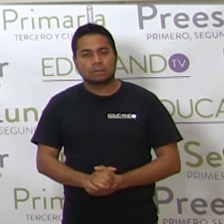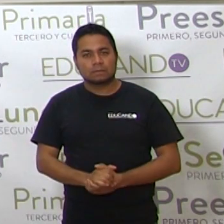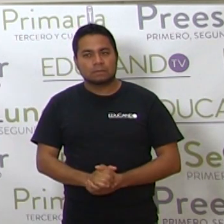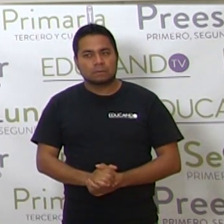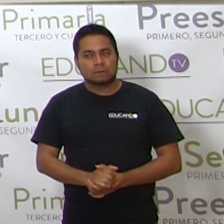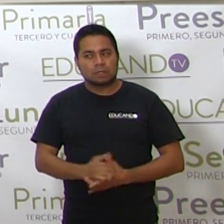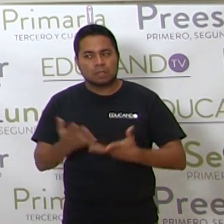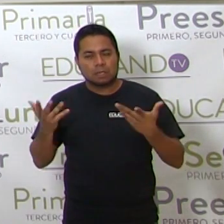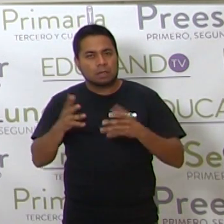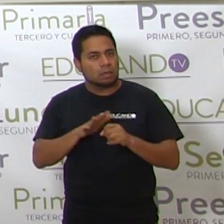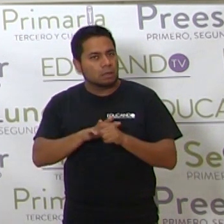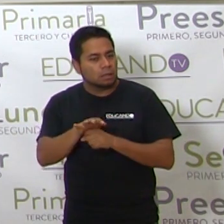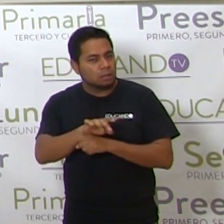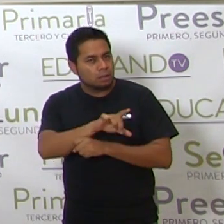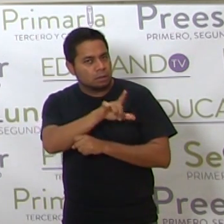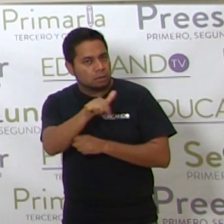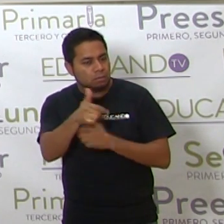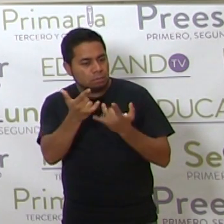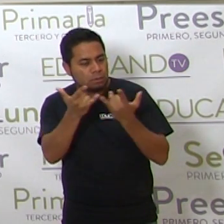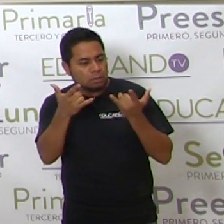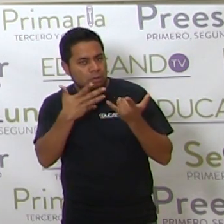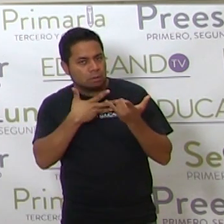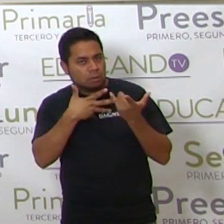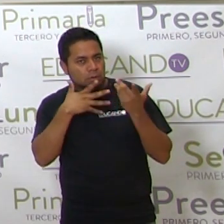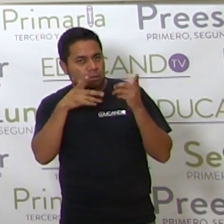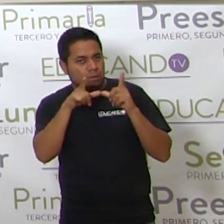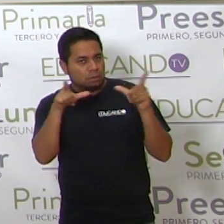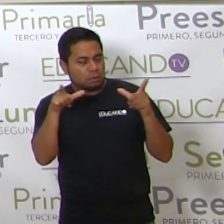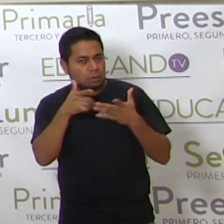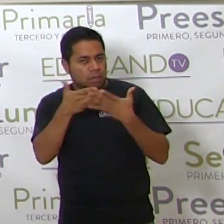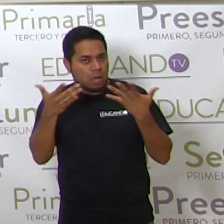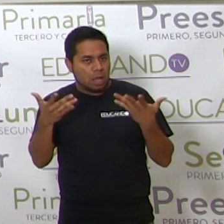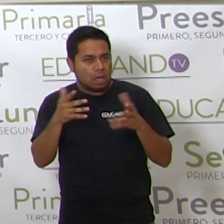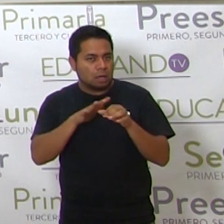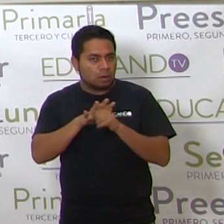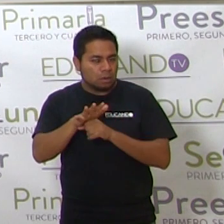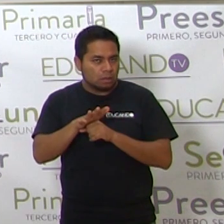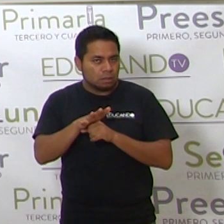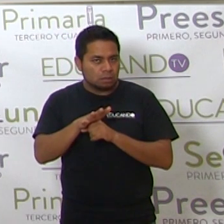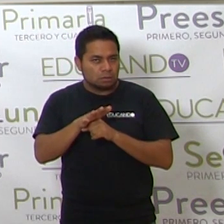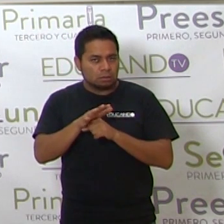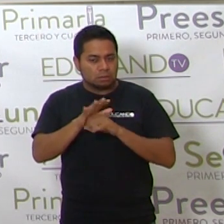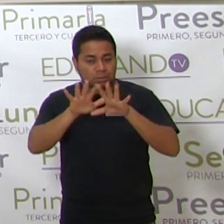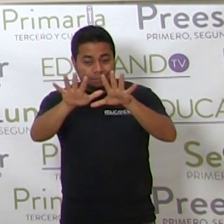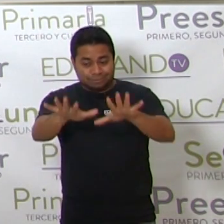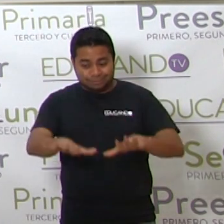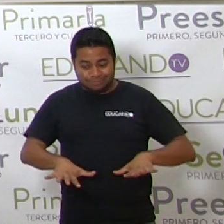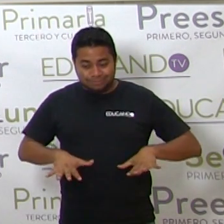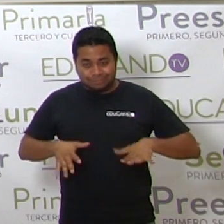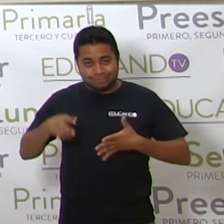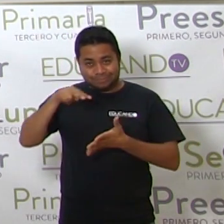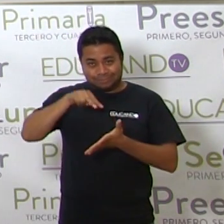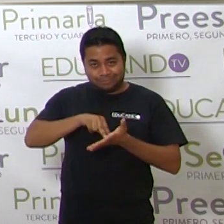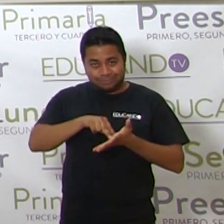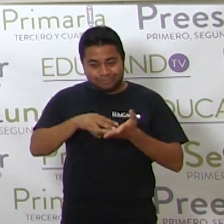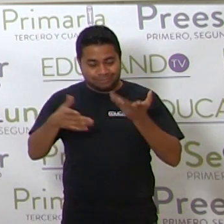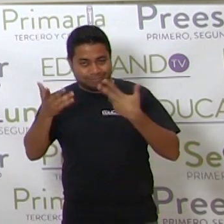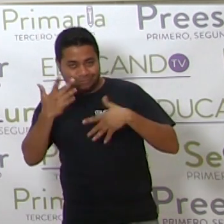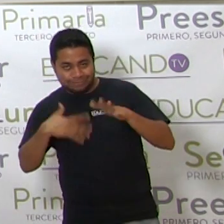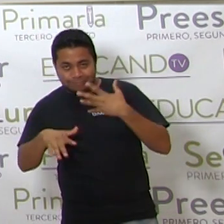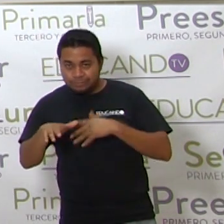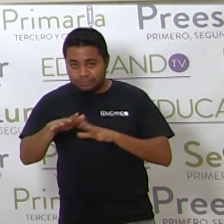qué vamos a hacer después de que tengamos la historia presentar la obra ante el público no